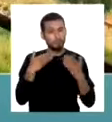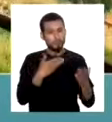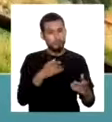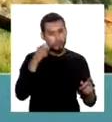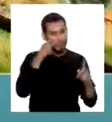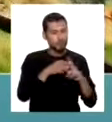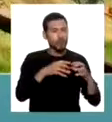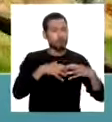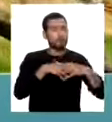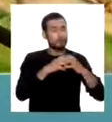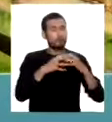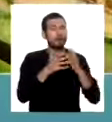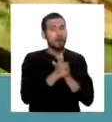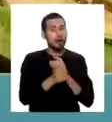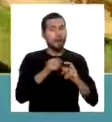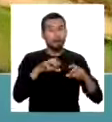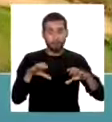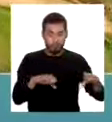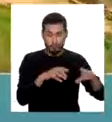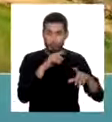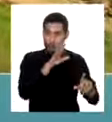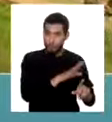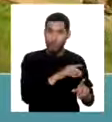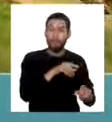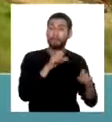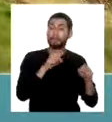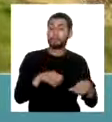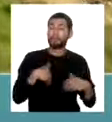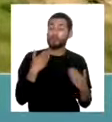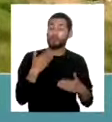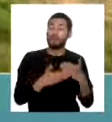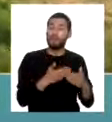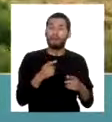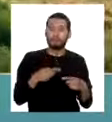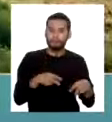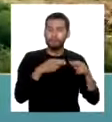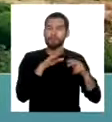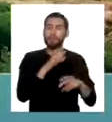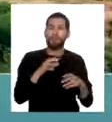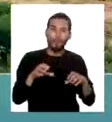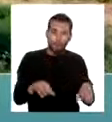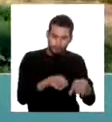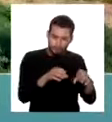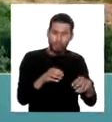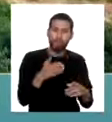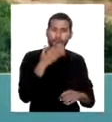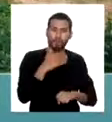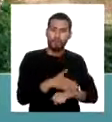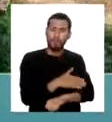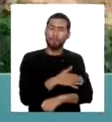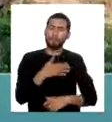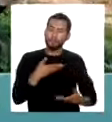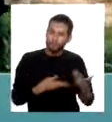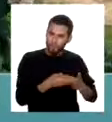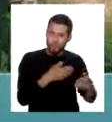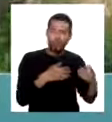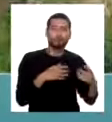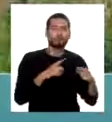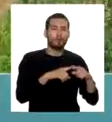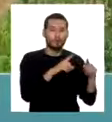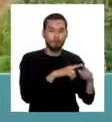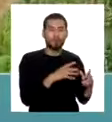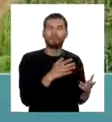ver con el fortalecimiento de capacidad productiva de ellos, que le permita generar, incrementar su producción, mejorar su productividad a